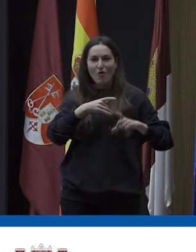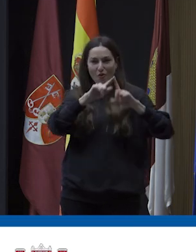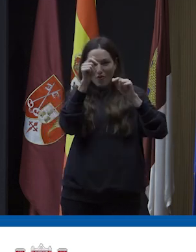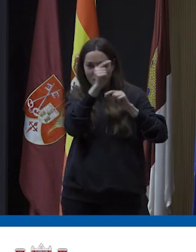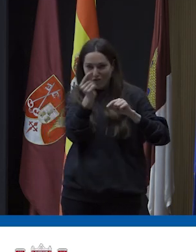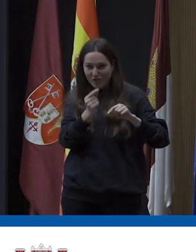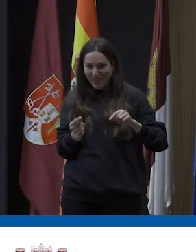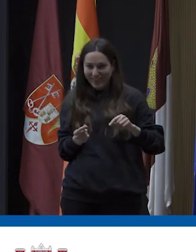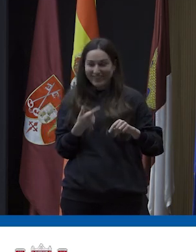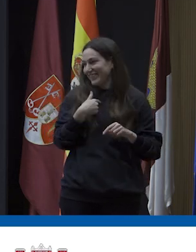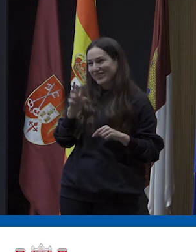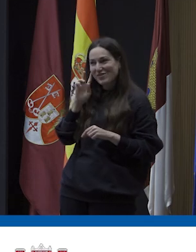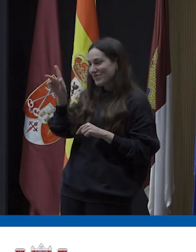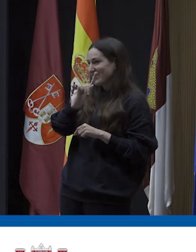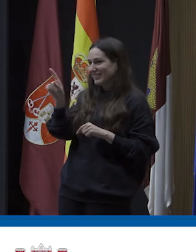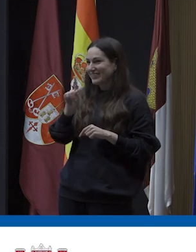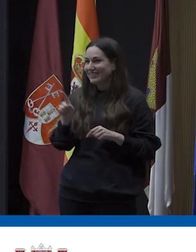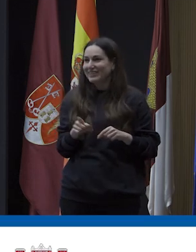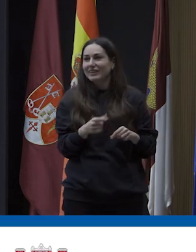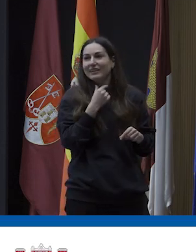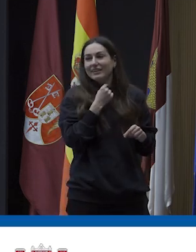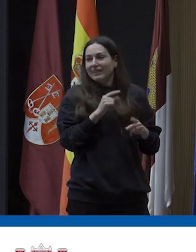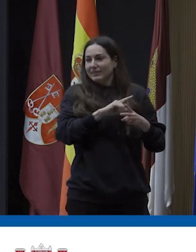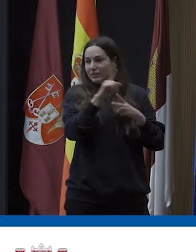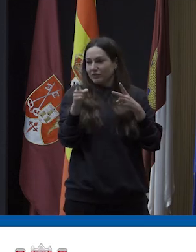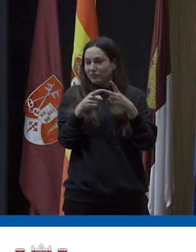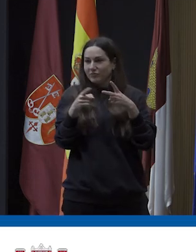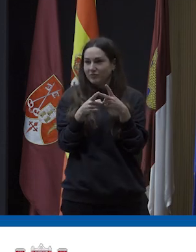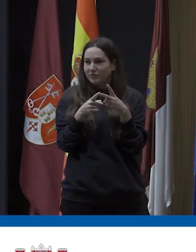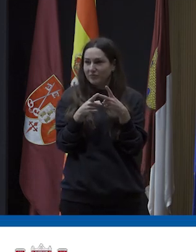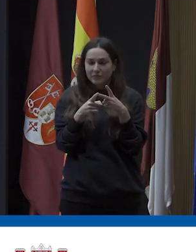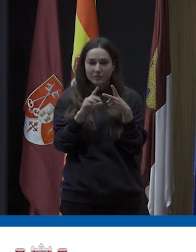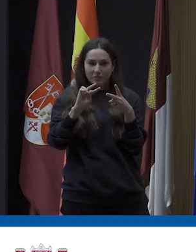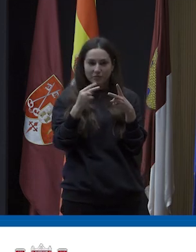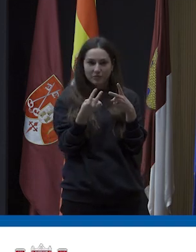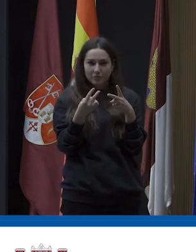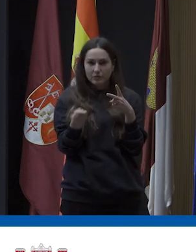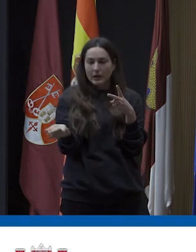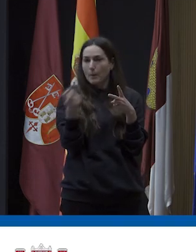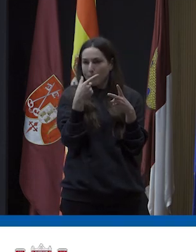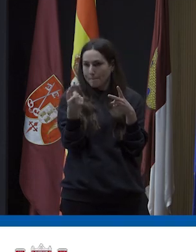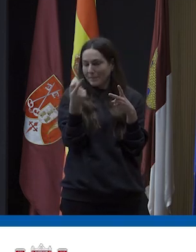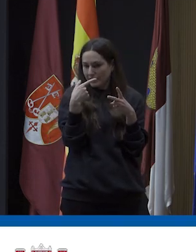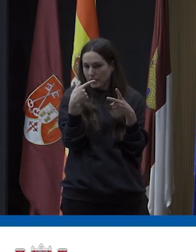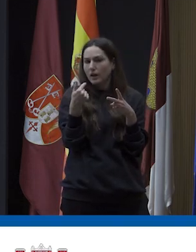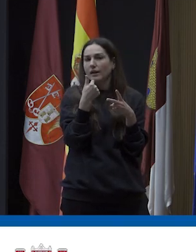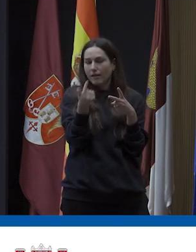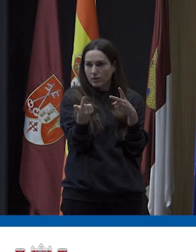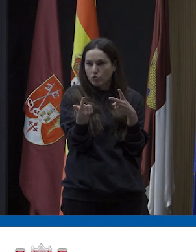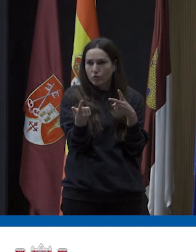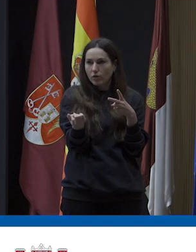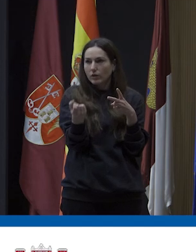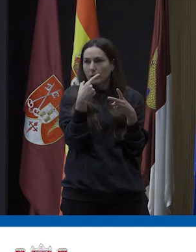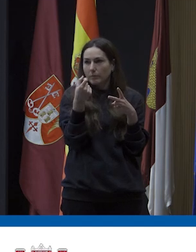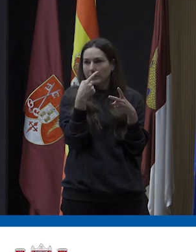había visto, perdón. Es una gracia, es una gracia, Y la segunda parte, las pastillas que usted ha puesto ahí son